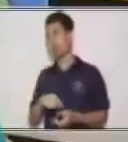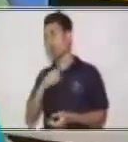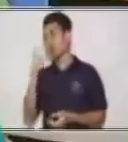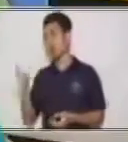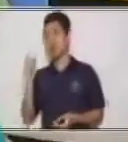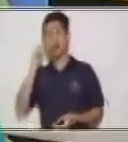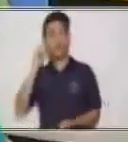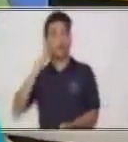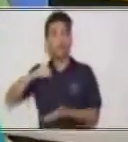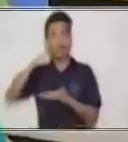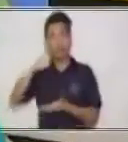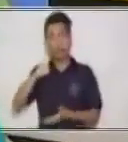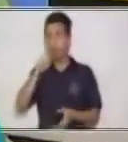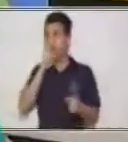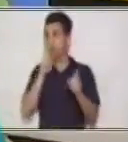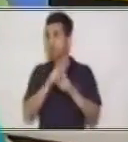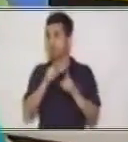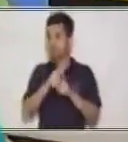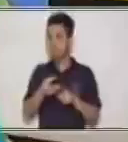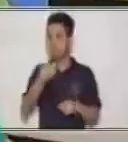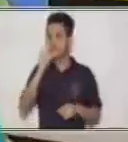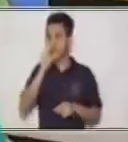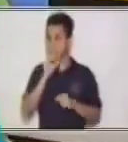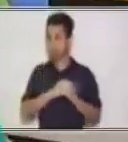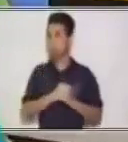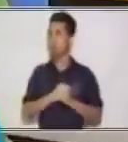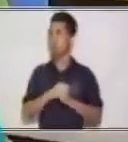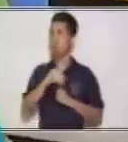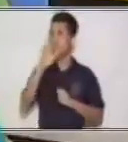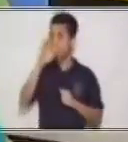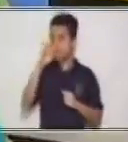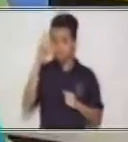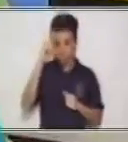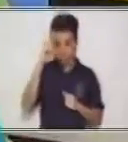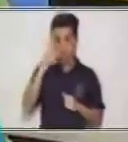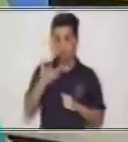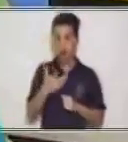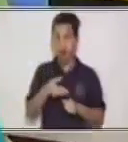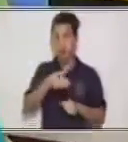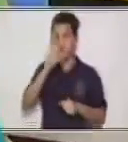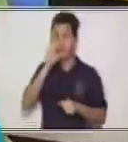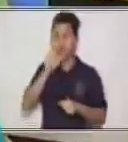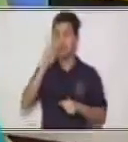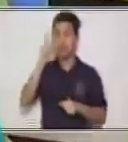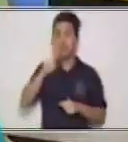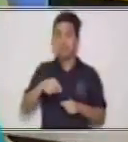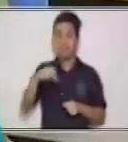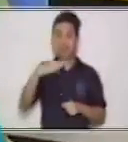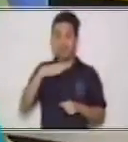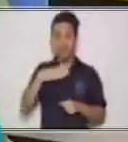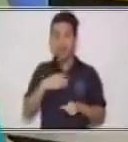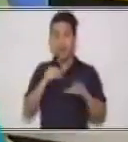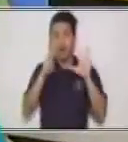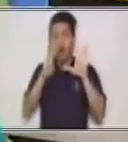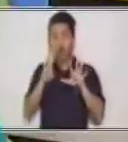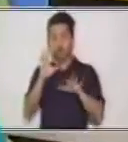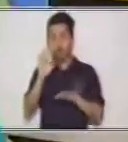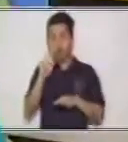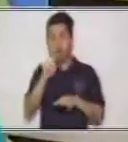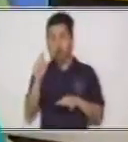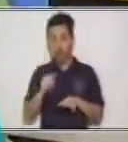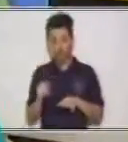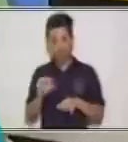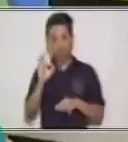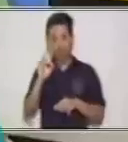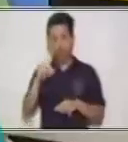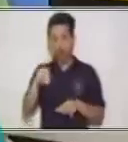vaso. Ya les recordé también que el vaso, ¿cuántas onzas debe de tener para que sea realmente la medida de vaso? Muy